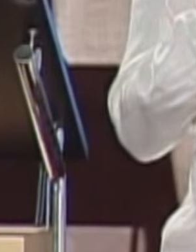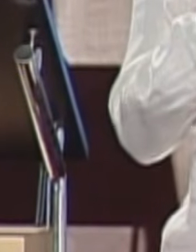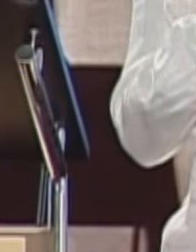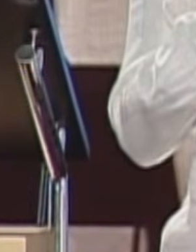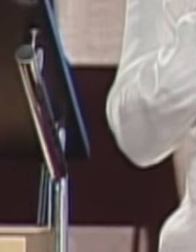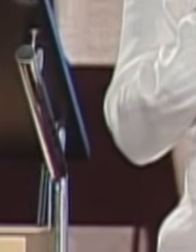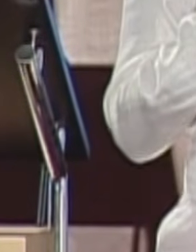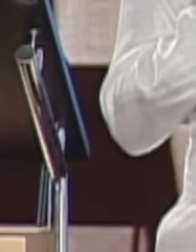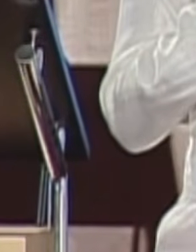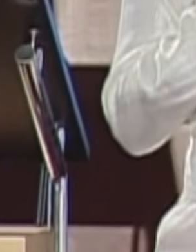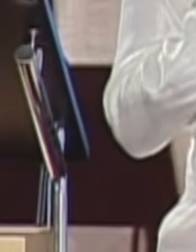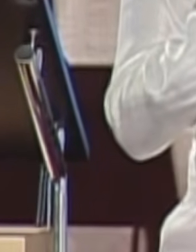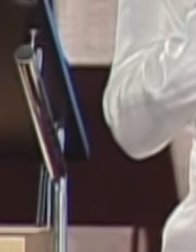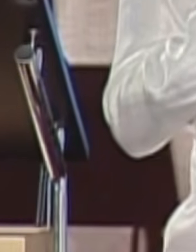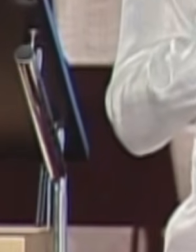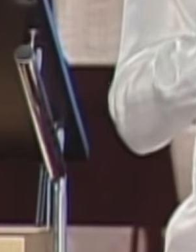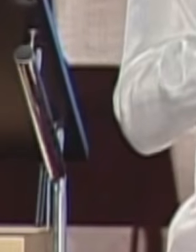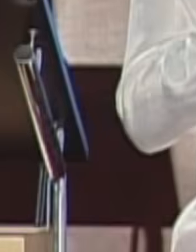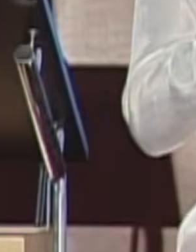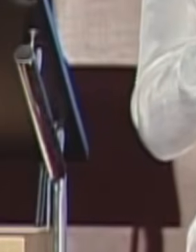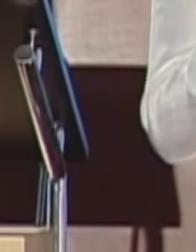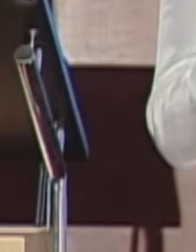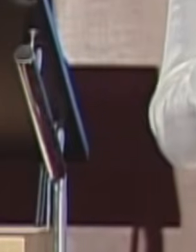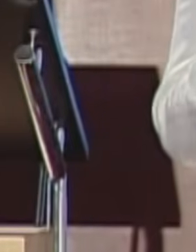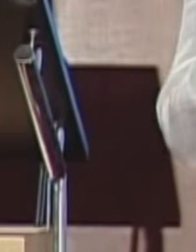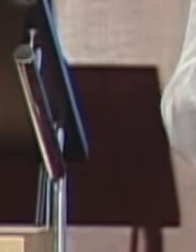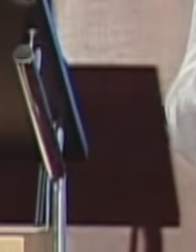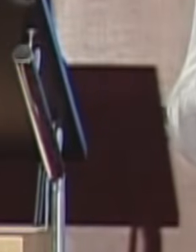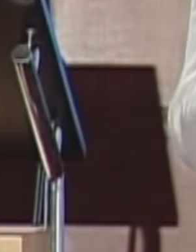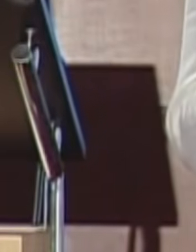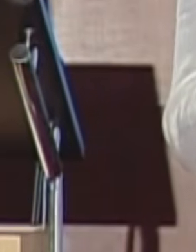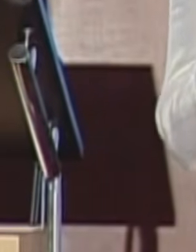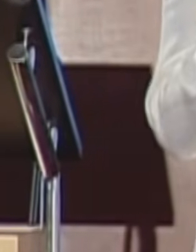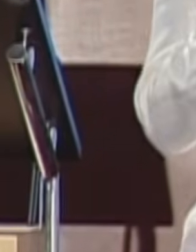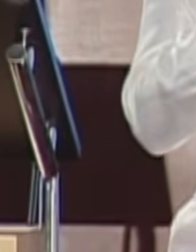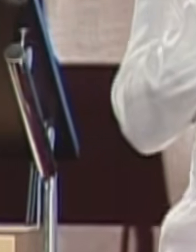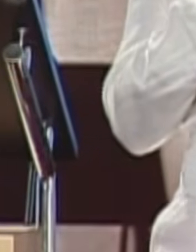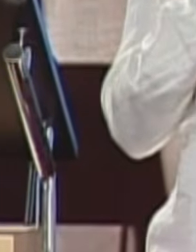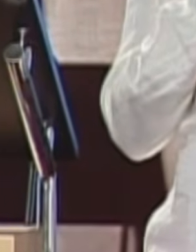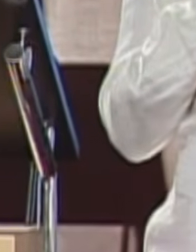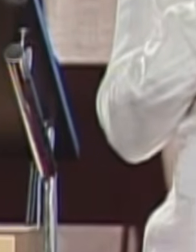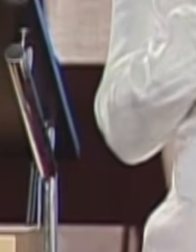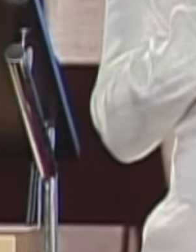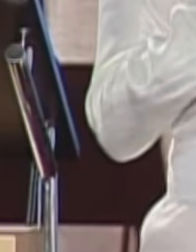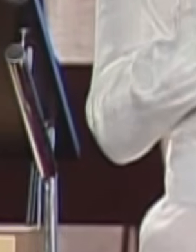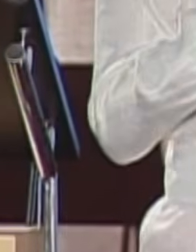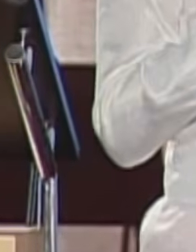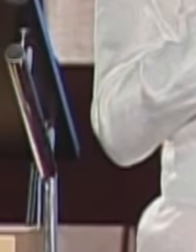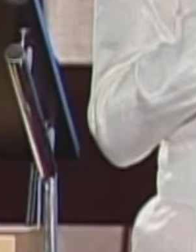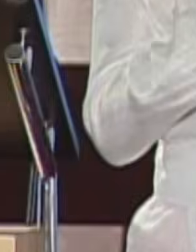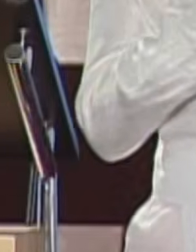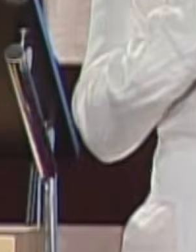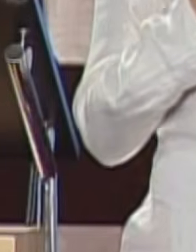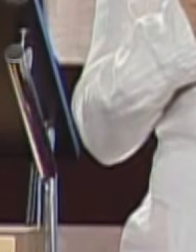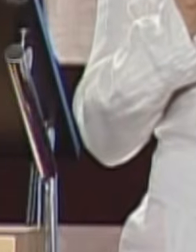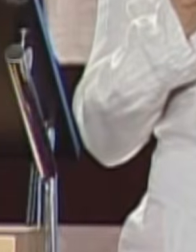y cuidado paliativo, trabaja en el Hospital Universitario de San Vicente Fundación y también en Medicáncer, allí es coordinador y maneja el programa